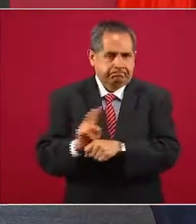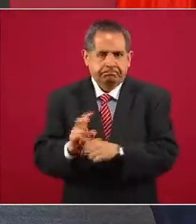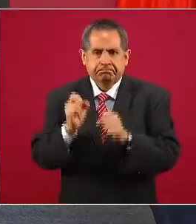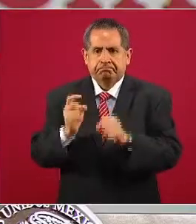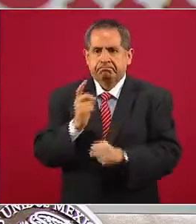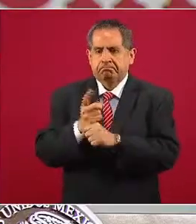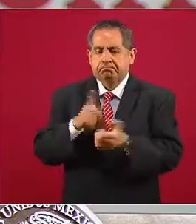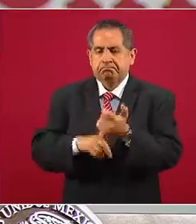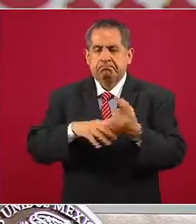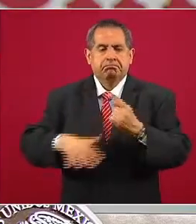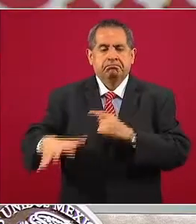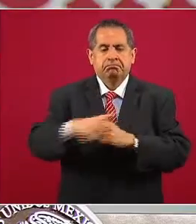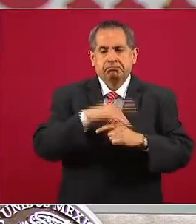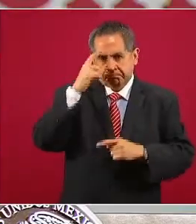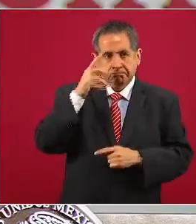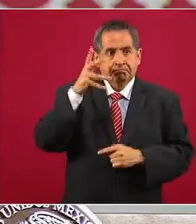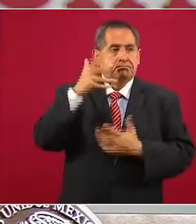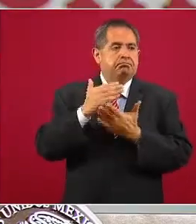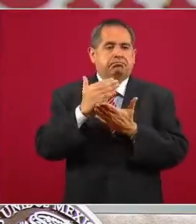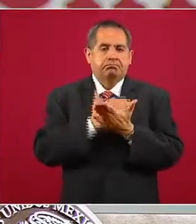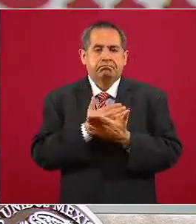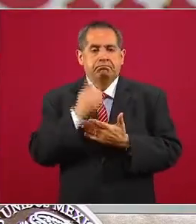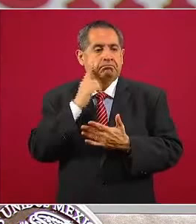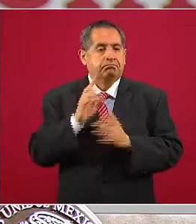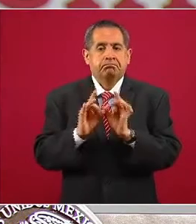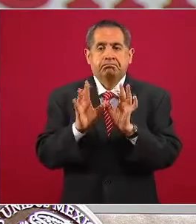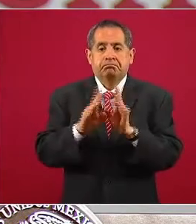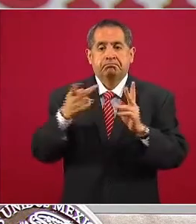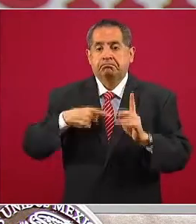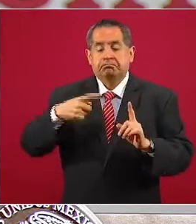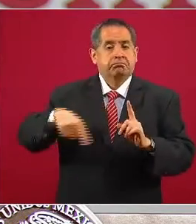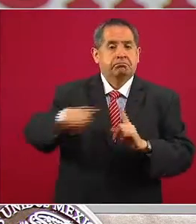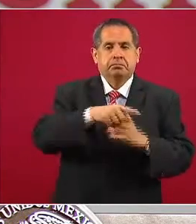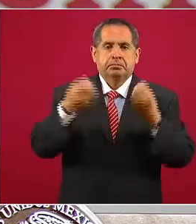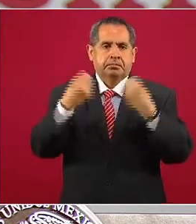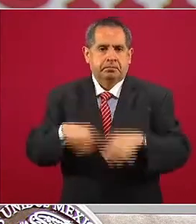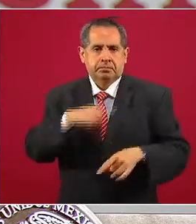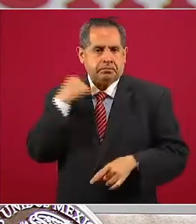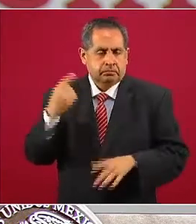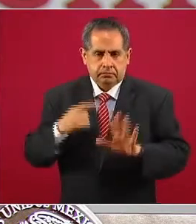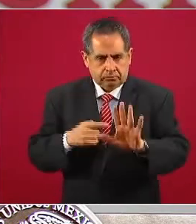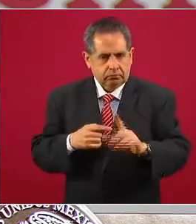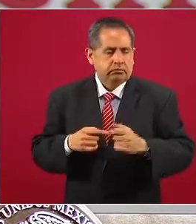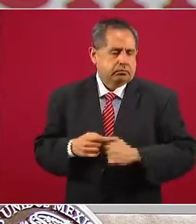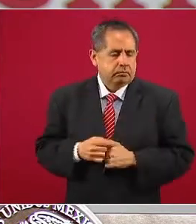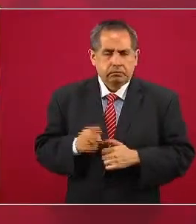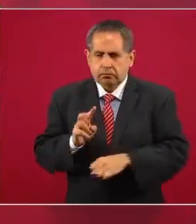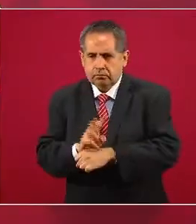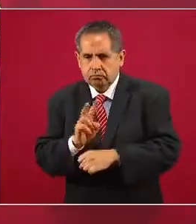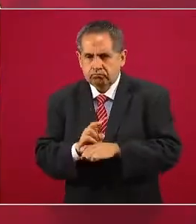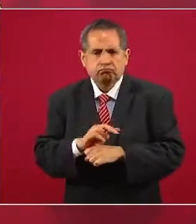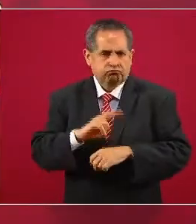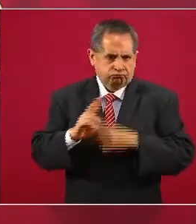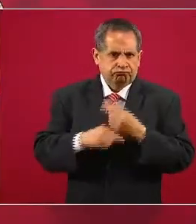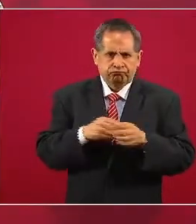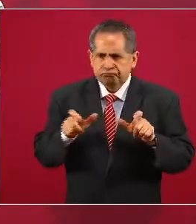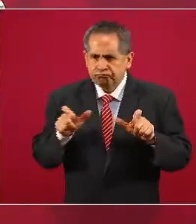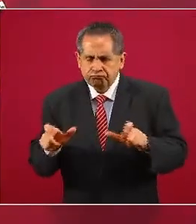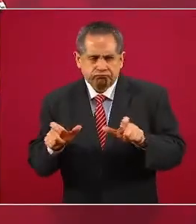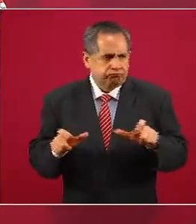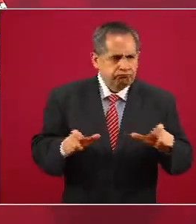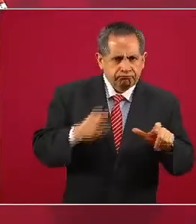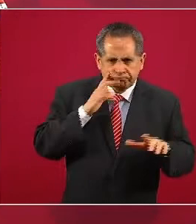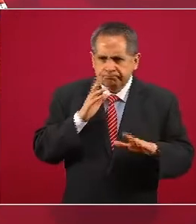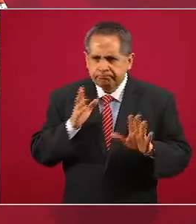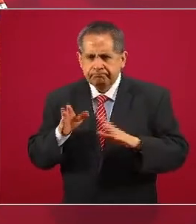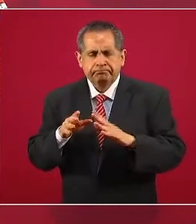pública, principalmente para evitar que la sociedad tenga un daño. Se va a actuar en todas las áreas de influencia